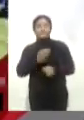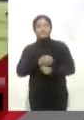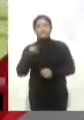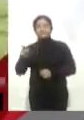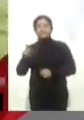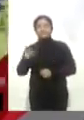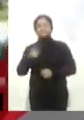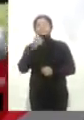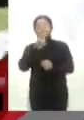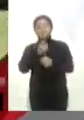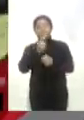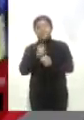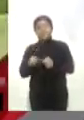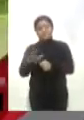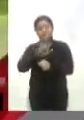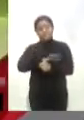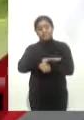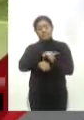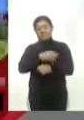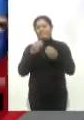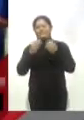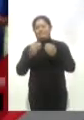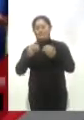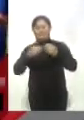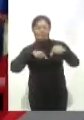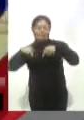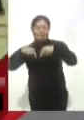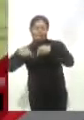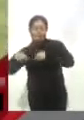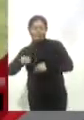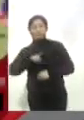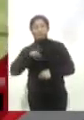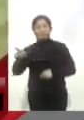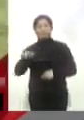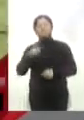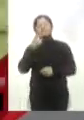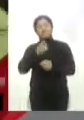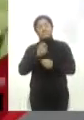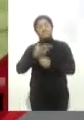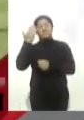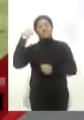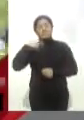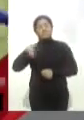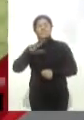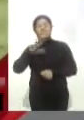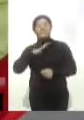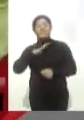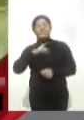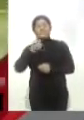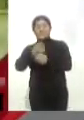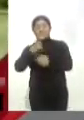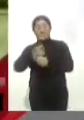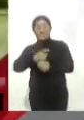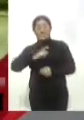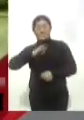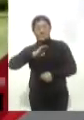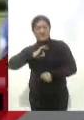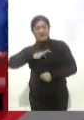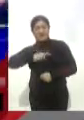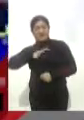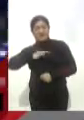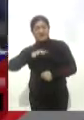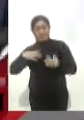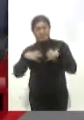positivo por COVID-19 de los tantos que ha habido en el fútbol mexicano que presenta una infección pulmonar luego de que algunos han presentado